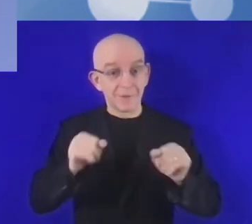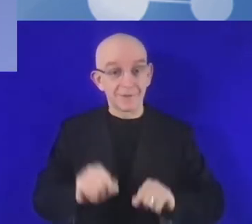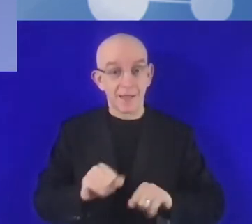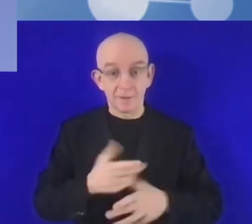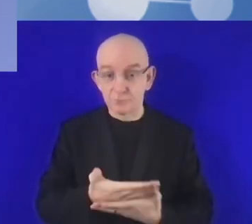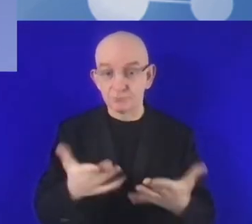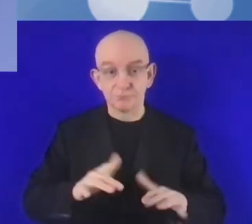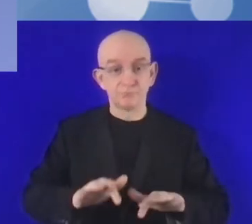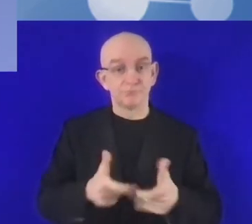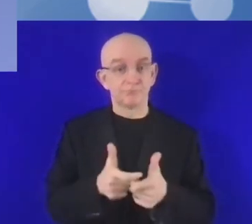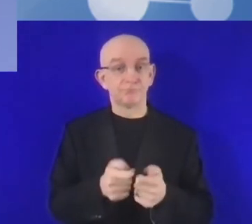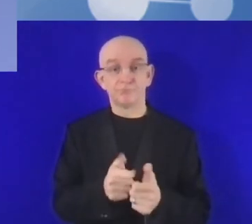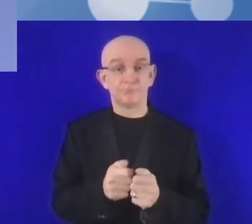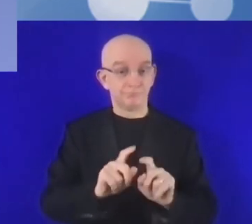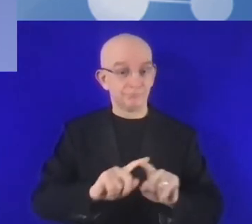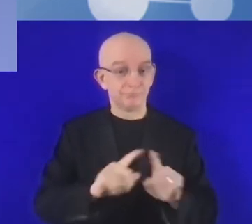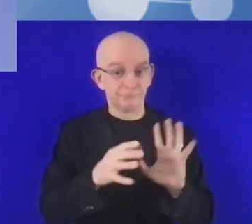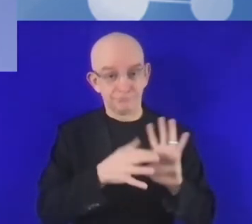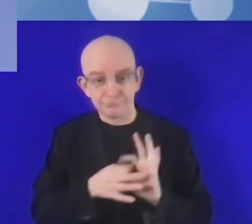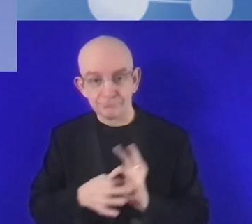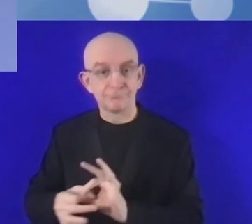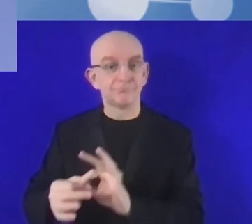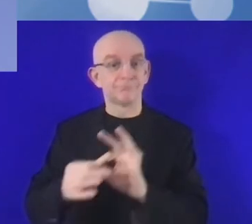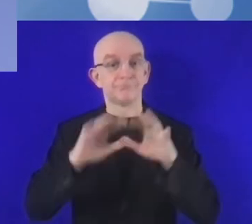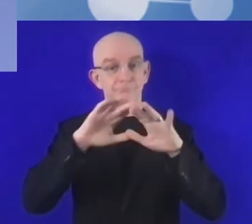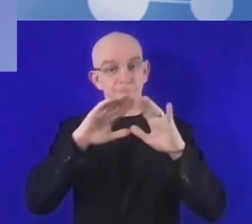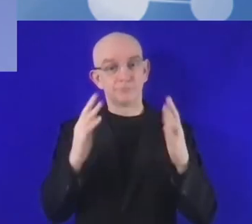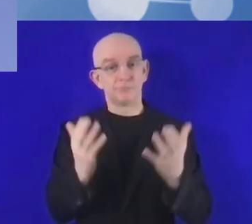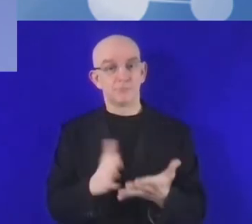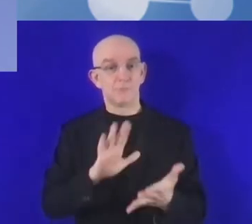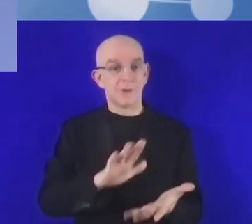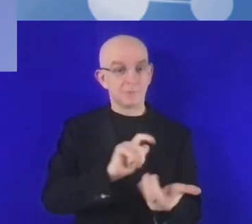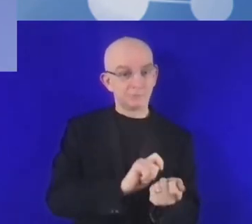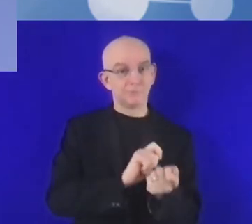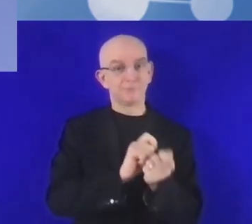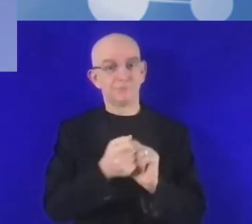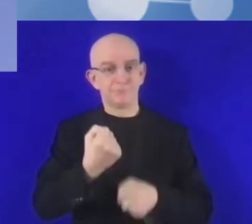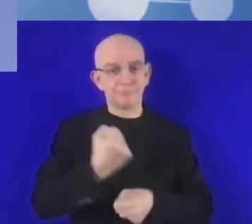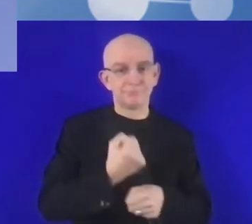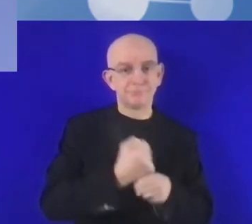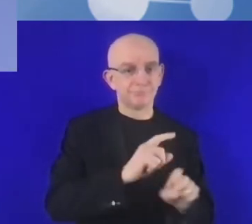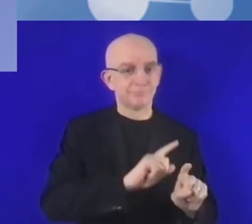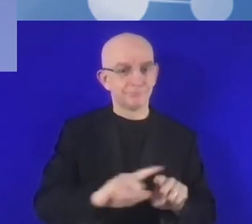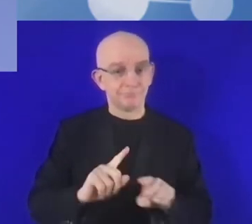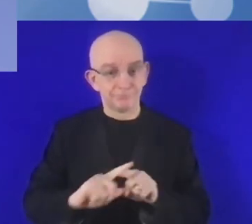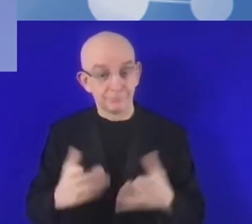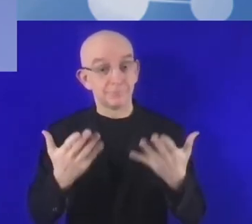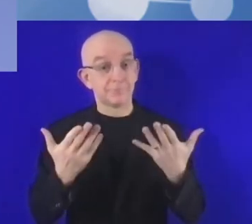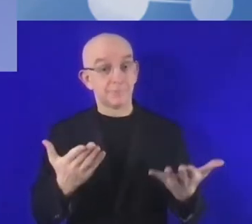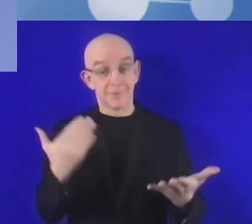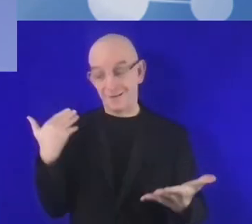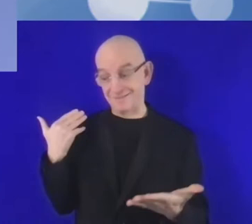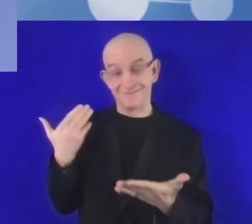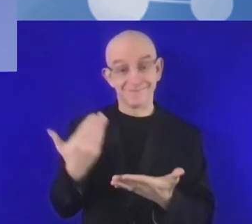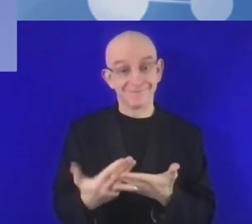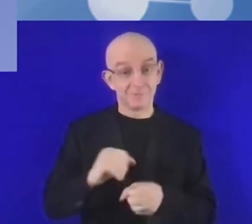abierta para todos. Una red, Internet, que une a todos los usuarios creando una